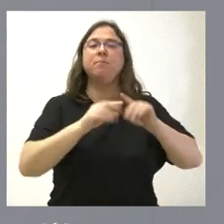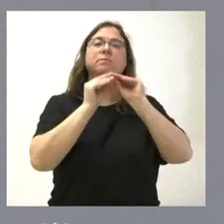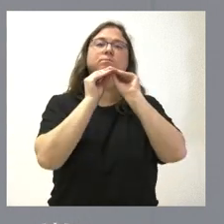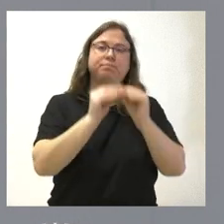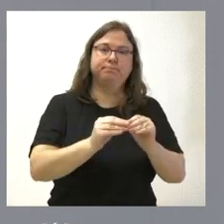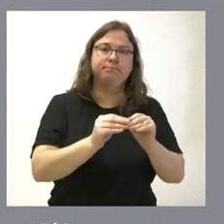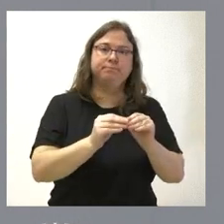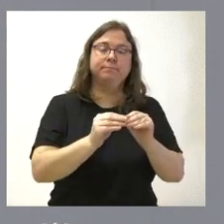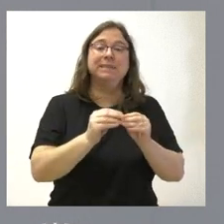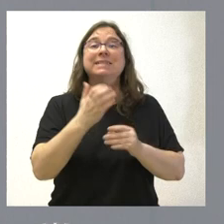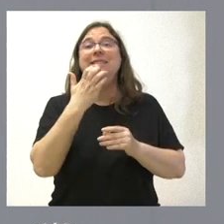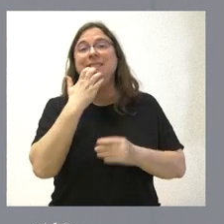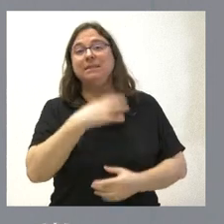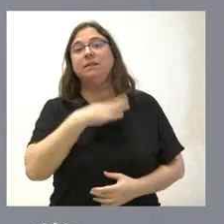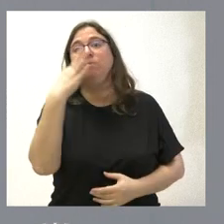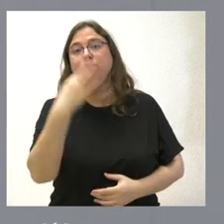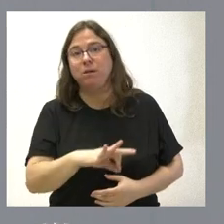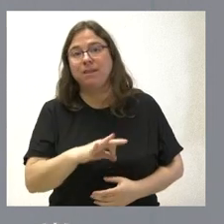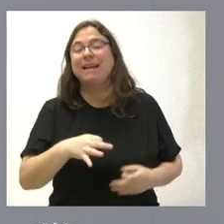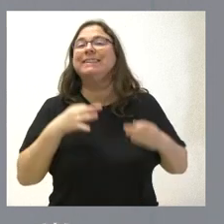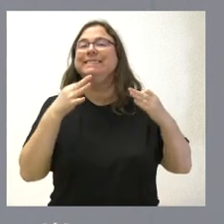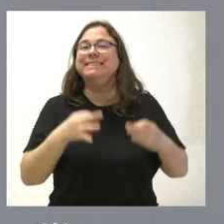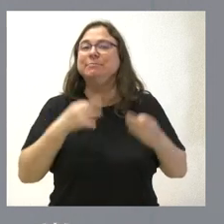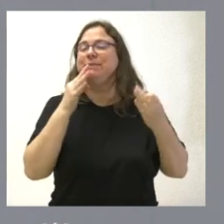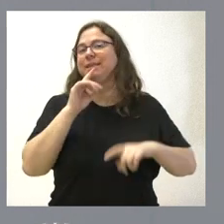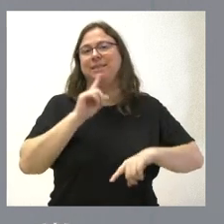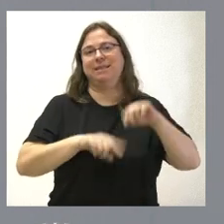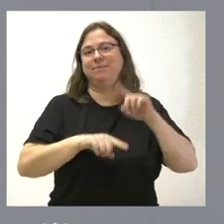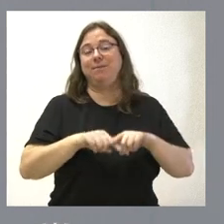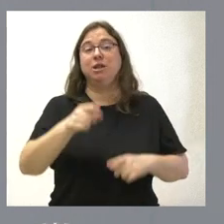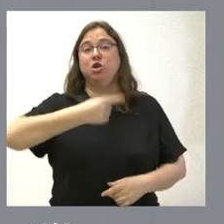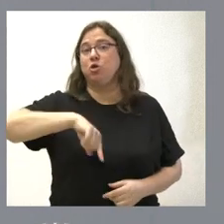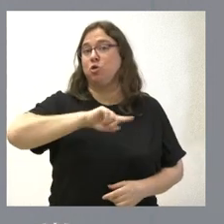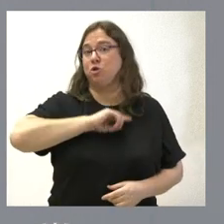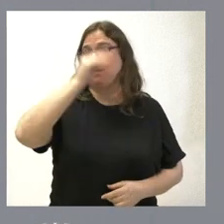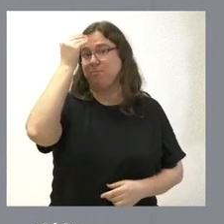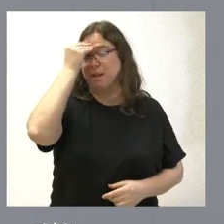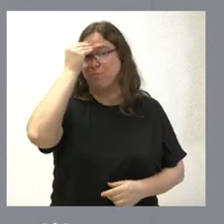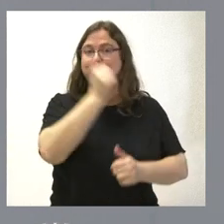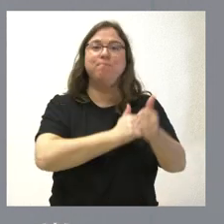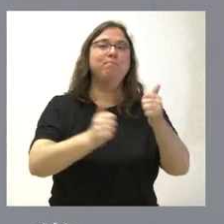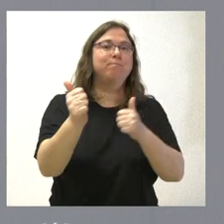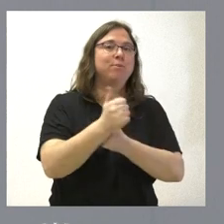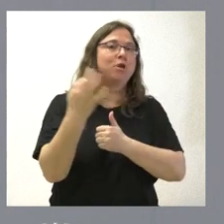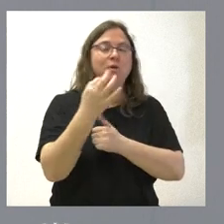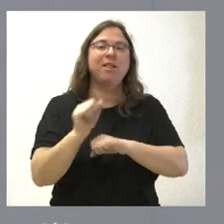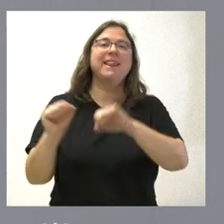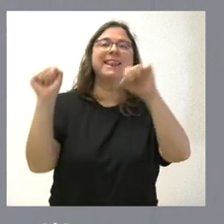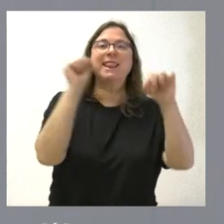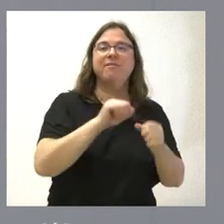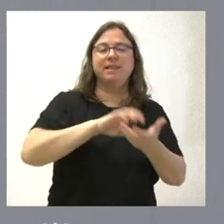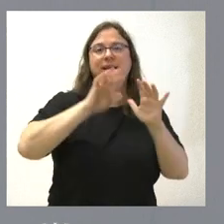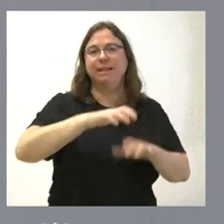si es posible siempre como les digo teniendo en cuenta que lo que nosotros consideramos prit la defensa de loses de Castilla de León el